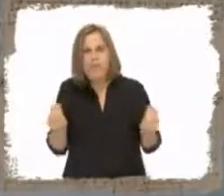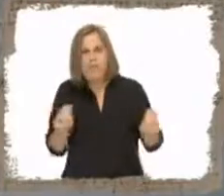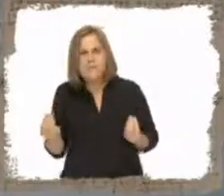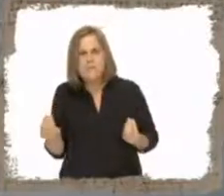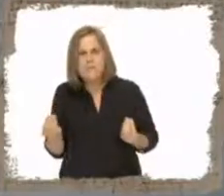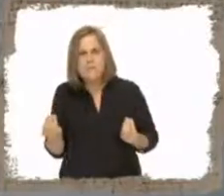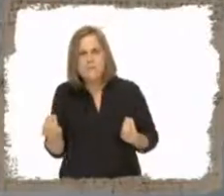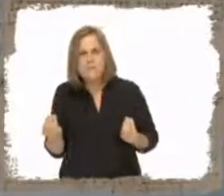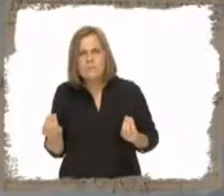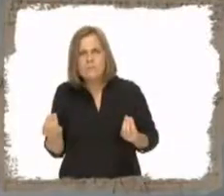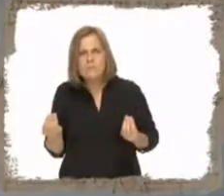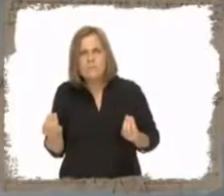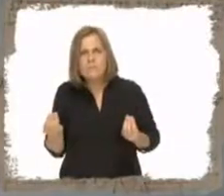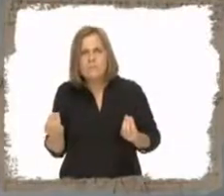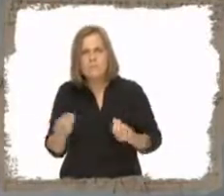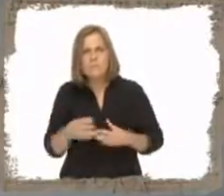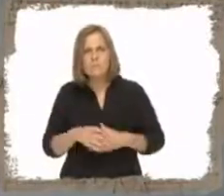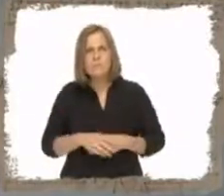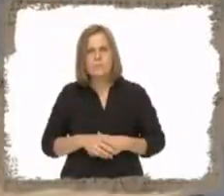¿Qué es todo esto?